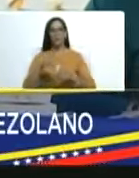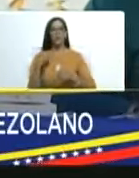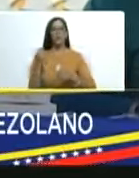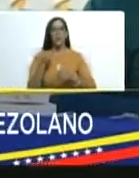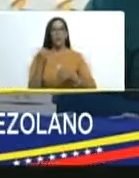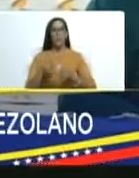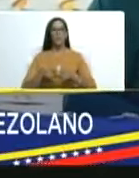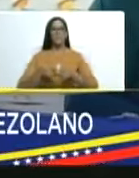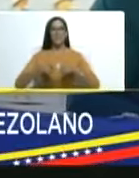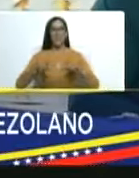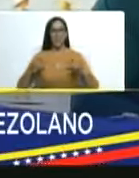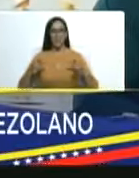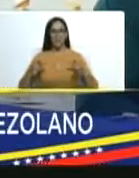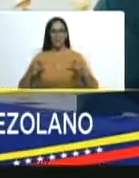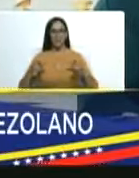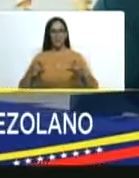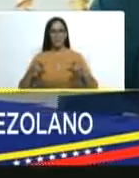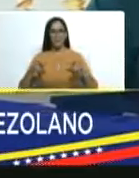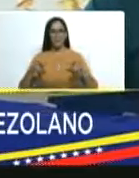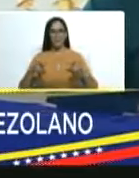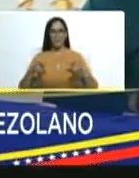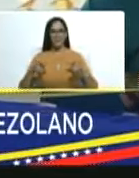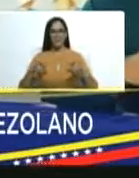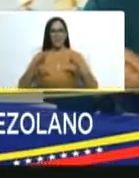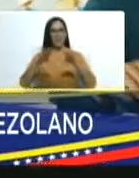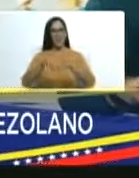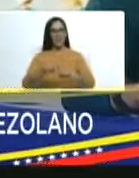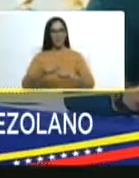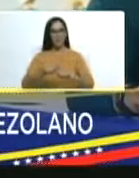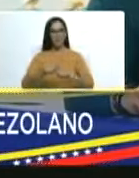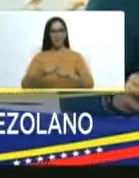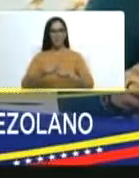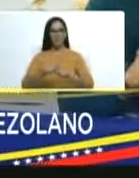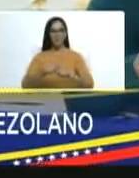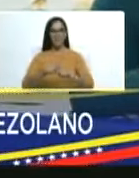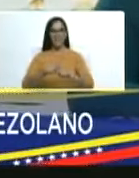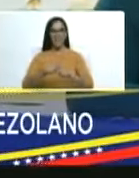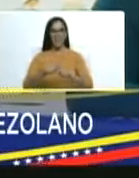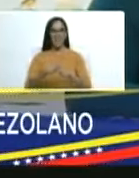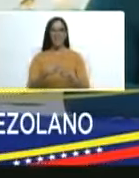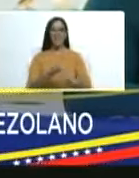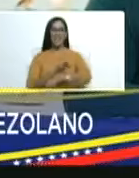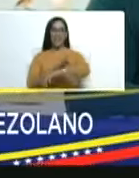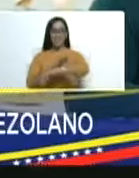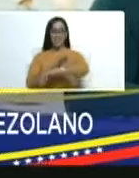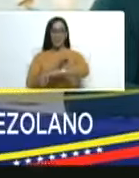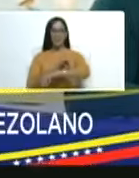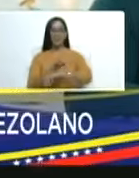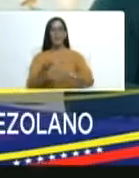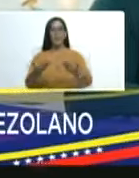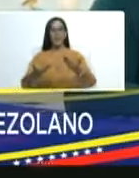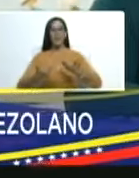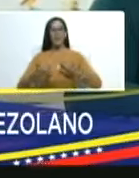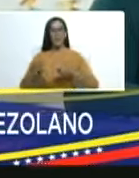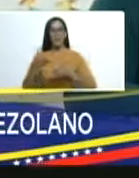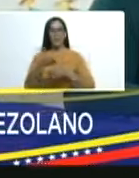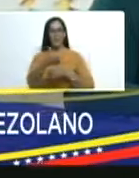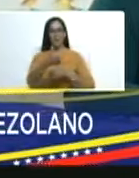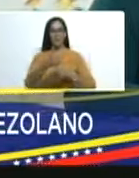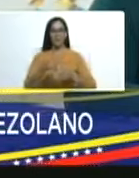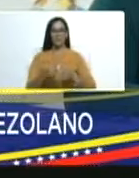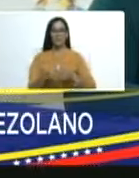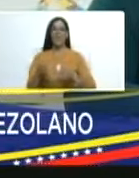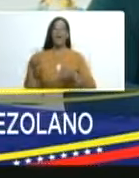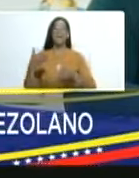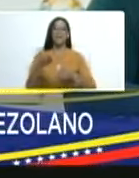se incrementa la captura y la proteína proveniente del pescado.